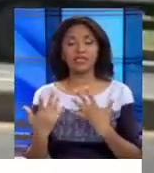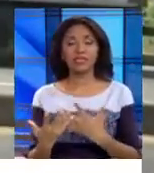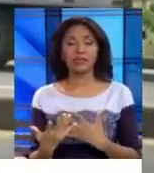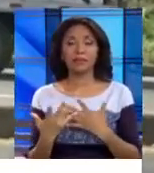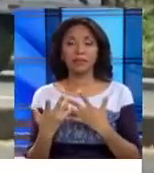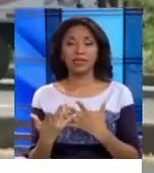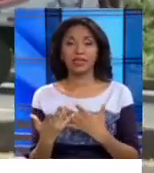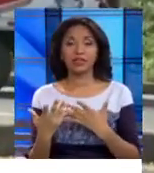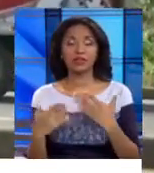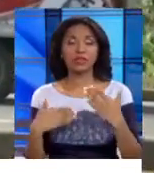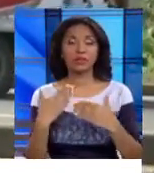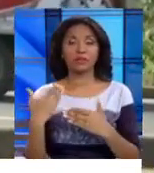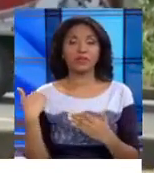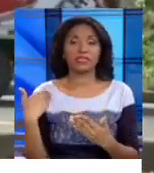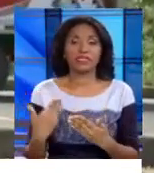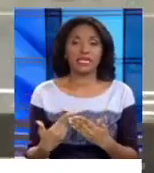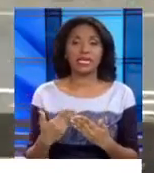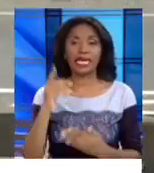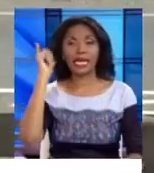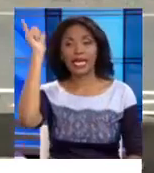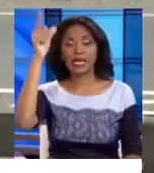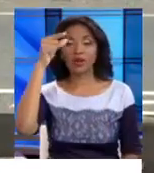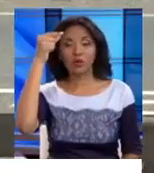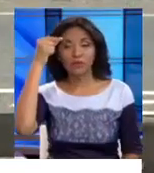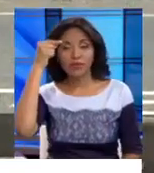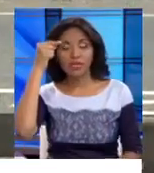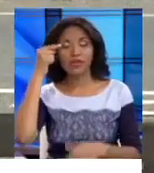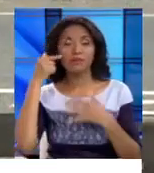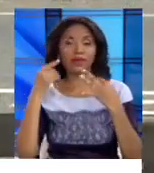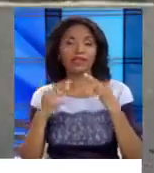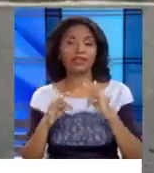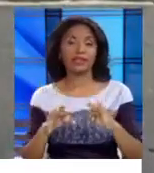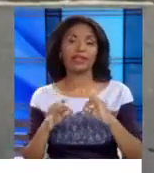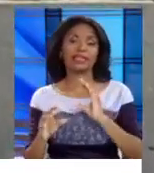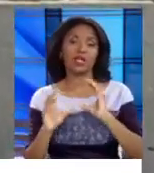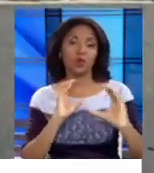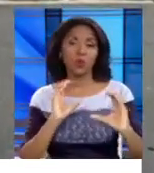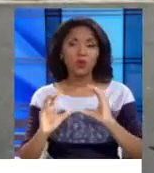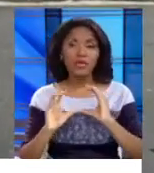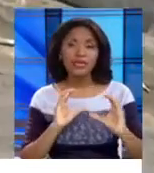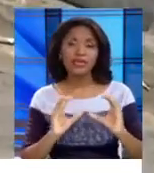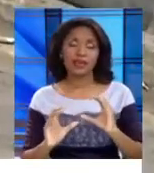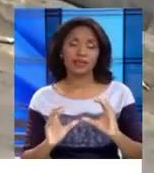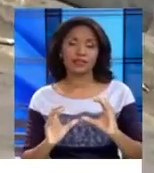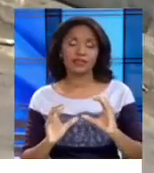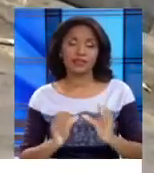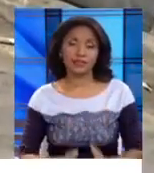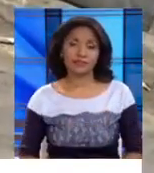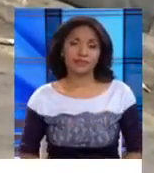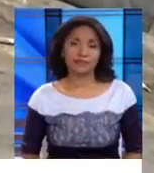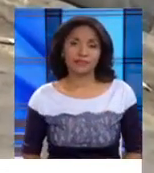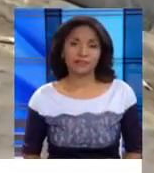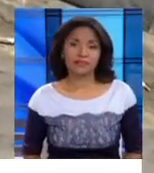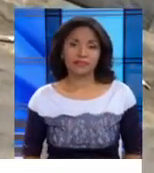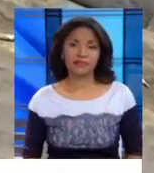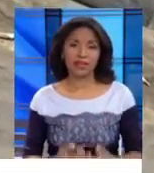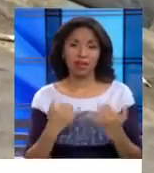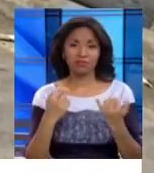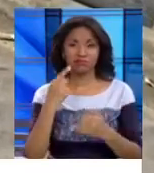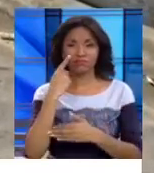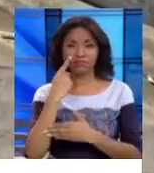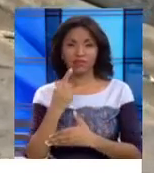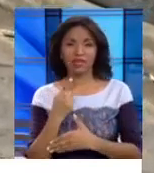alto nivel llegue a este lugar y se siente a conversar con ellos para tratar de buscar una solución y evitar precisamente esta situación que se